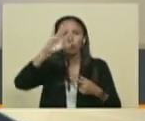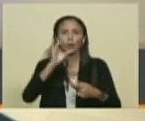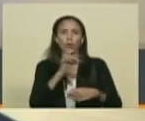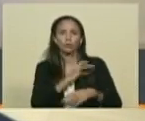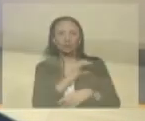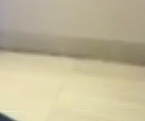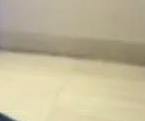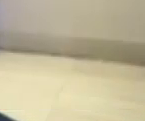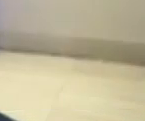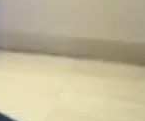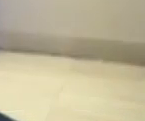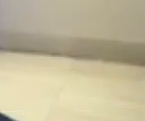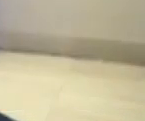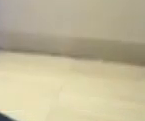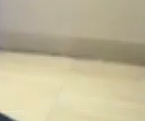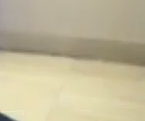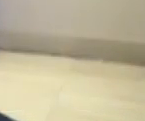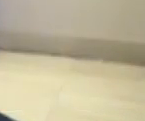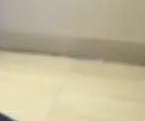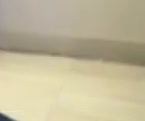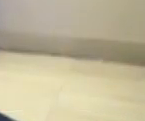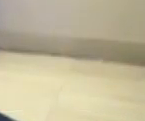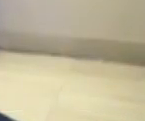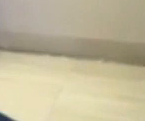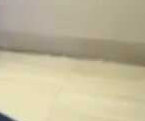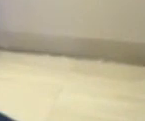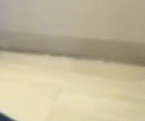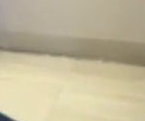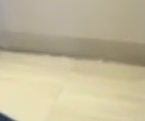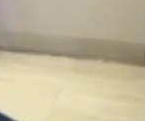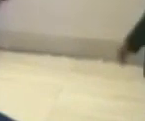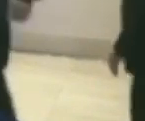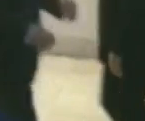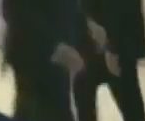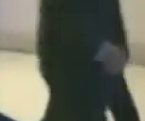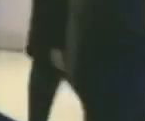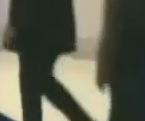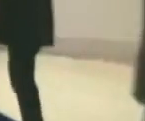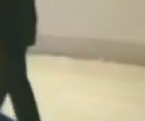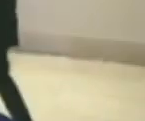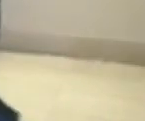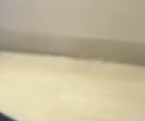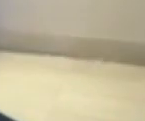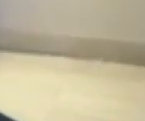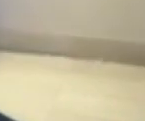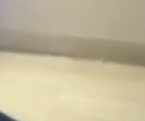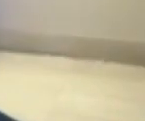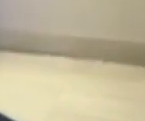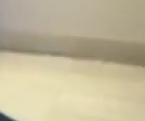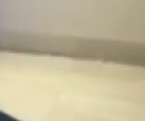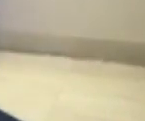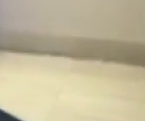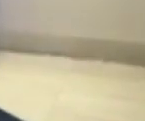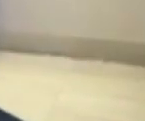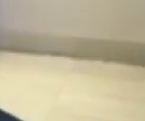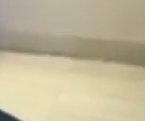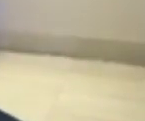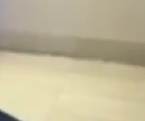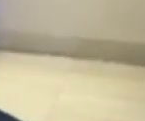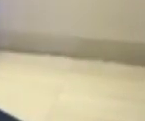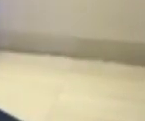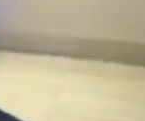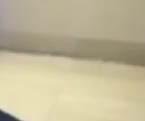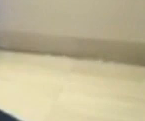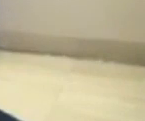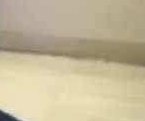que se han logrado avances importantes y avances significativos en esta iniciativa de diálogo que ha sido impulsada por el